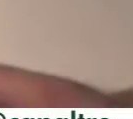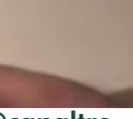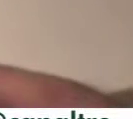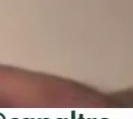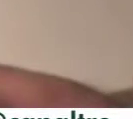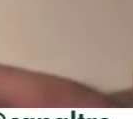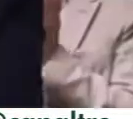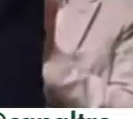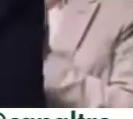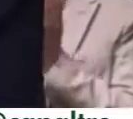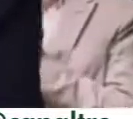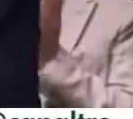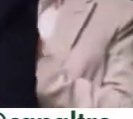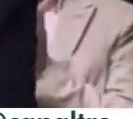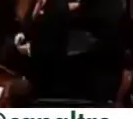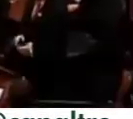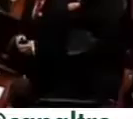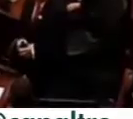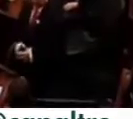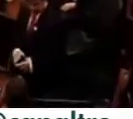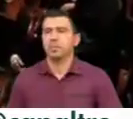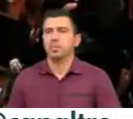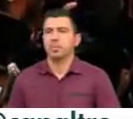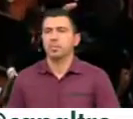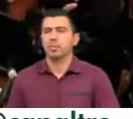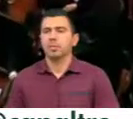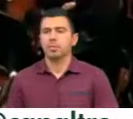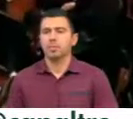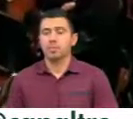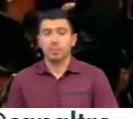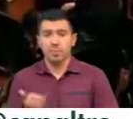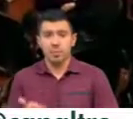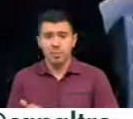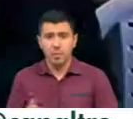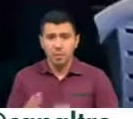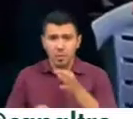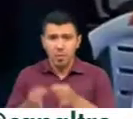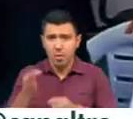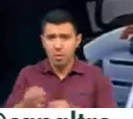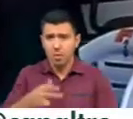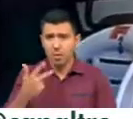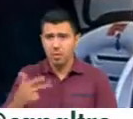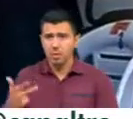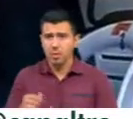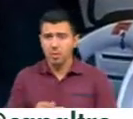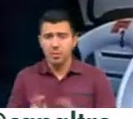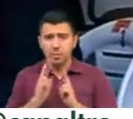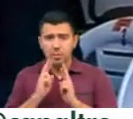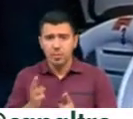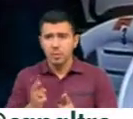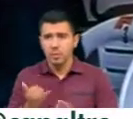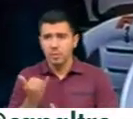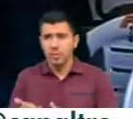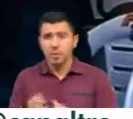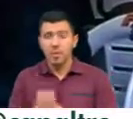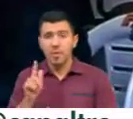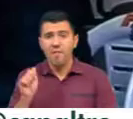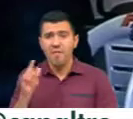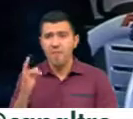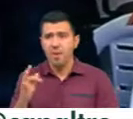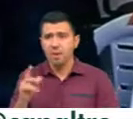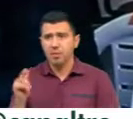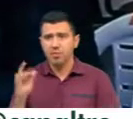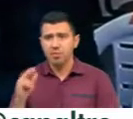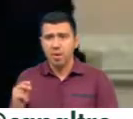discusión hoy el tribunal supremo debe tomar la decisión que afectará o favorecerá directamente el futuro de la